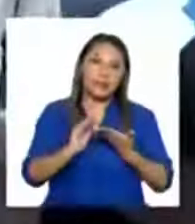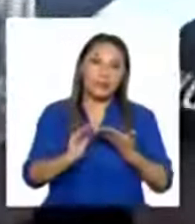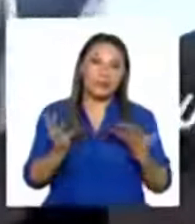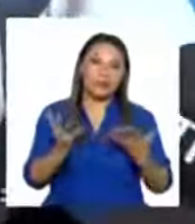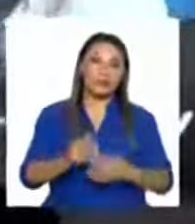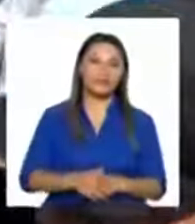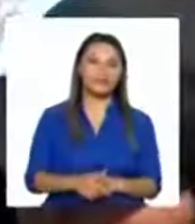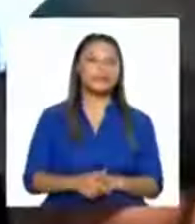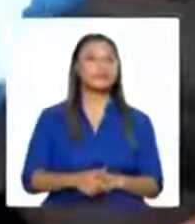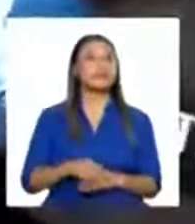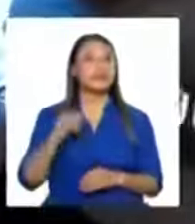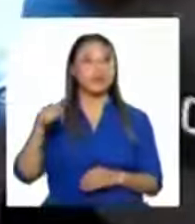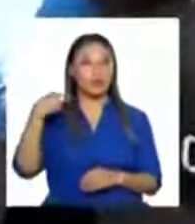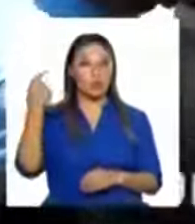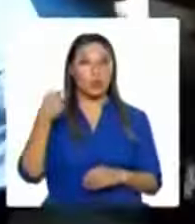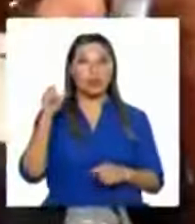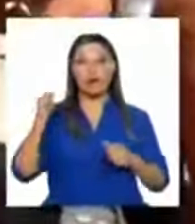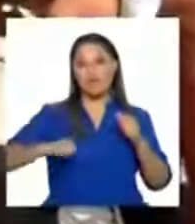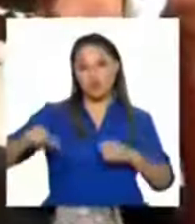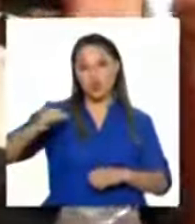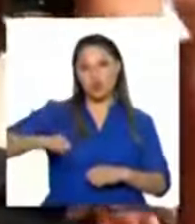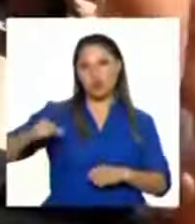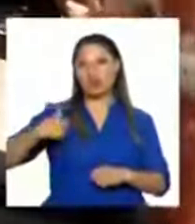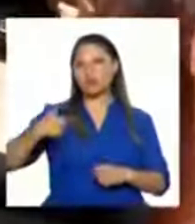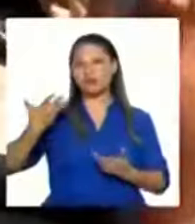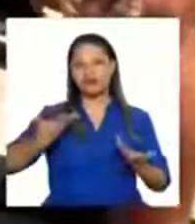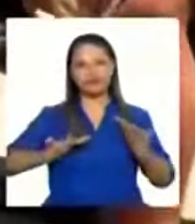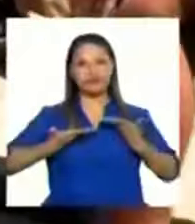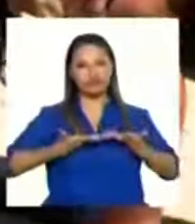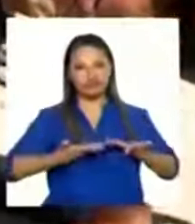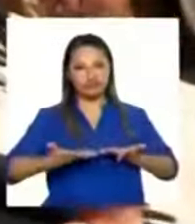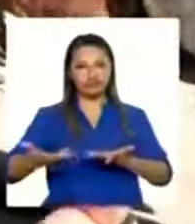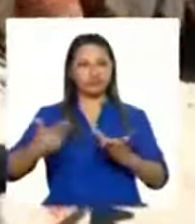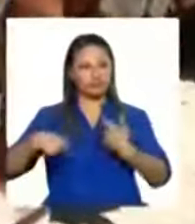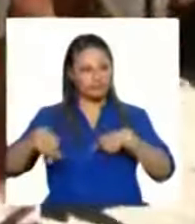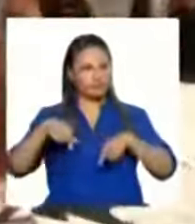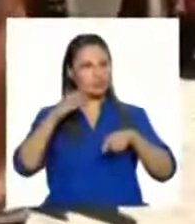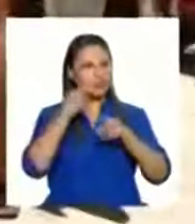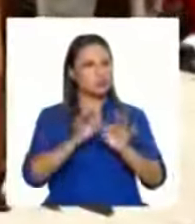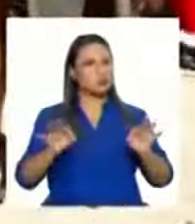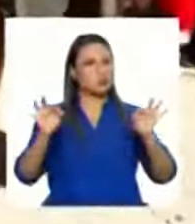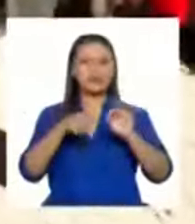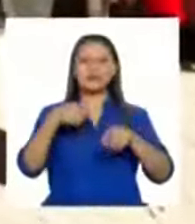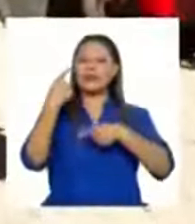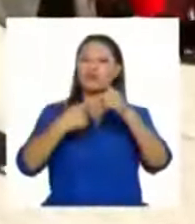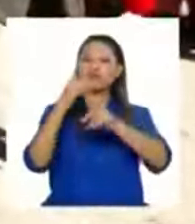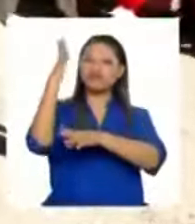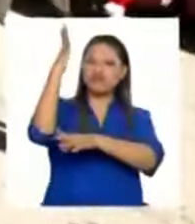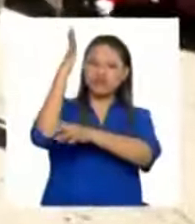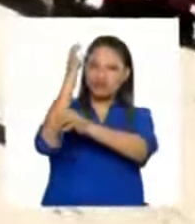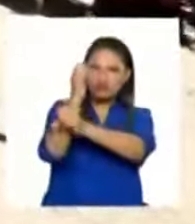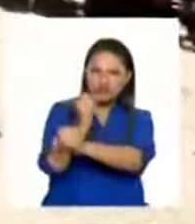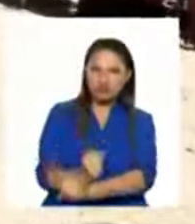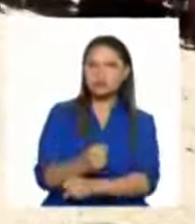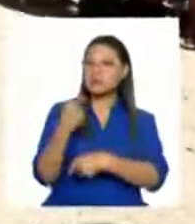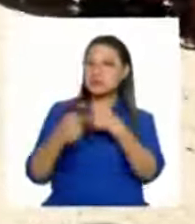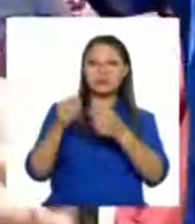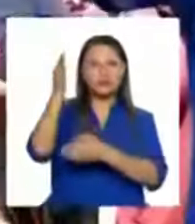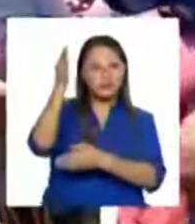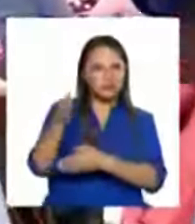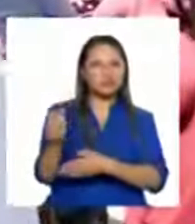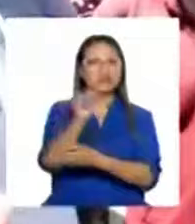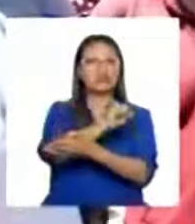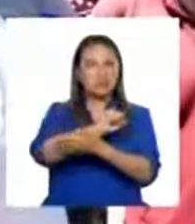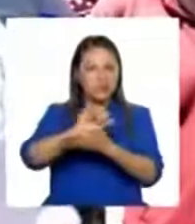Pino junto a funcionarios de la municipalidad buscan hacer de esta representación una tradición por Semana Santa.